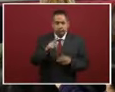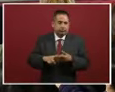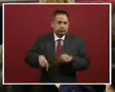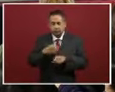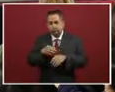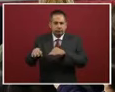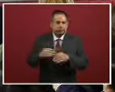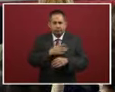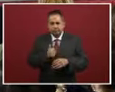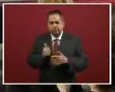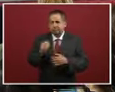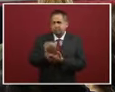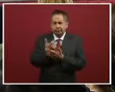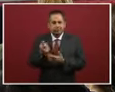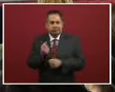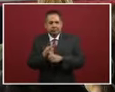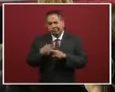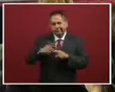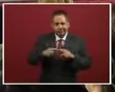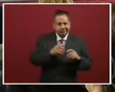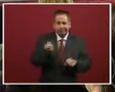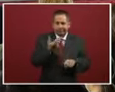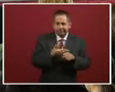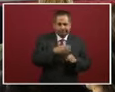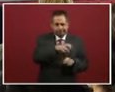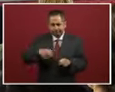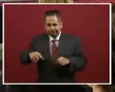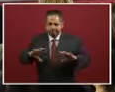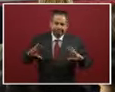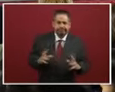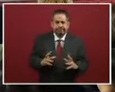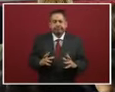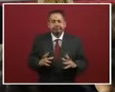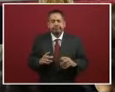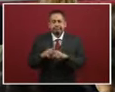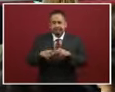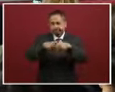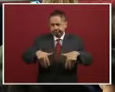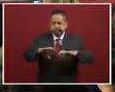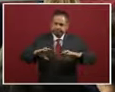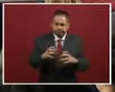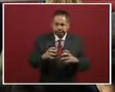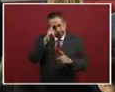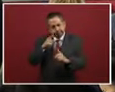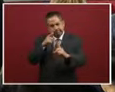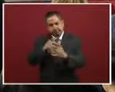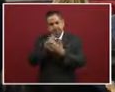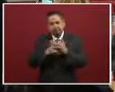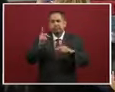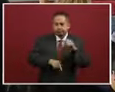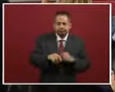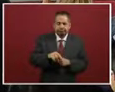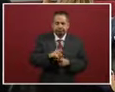Salud, Trabajo, Bienestar, Economía, Seguridad y organismos desconcentrados y descentralizados de estas secretarías, incluyendo el Instituto Mexicano del